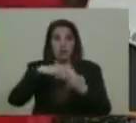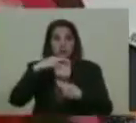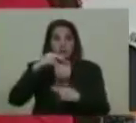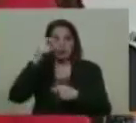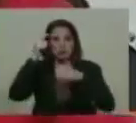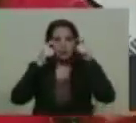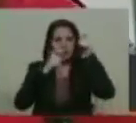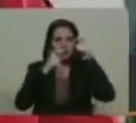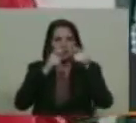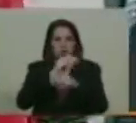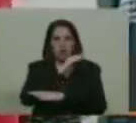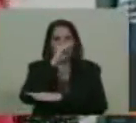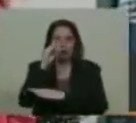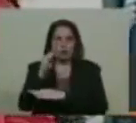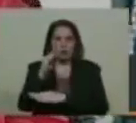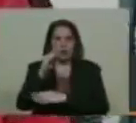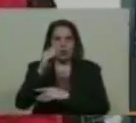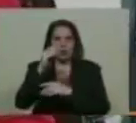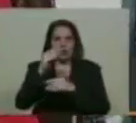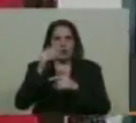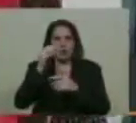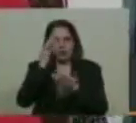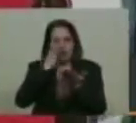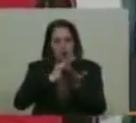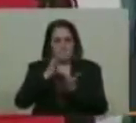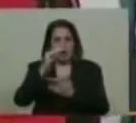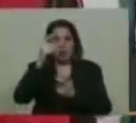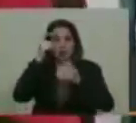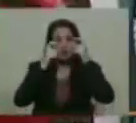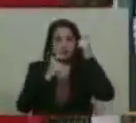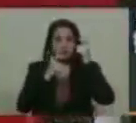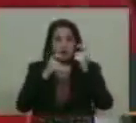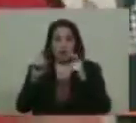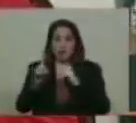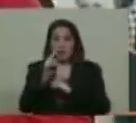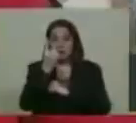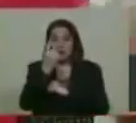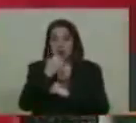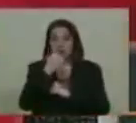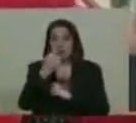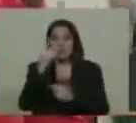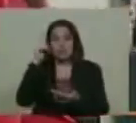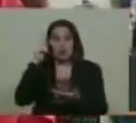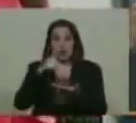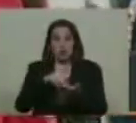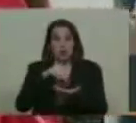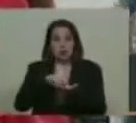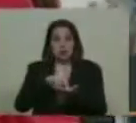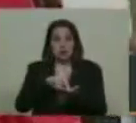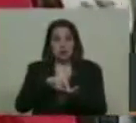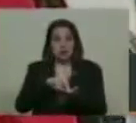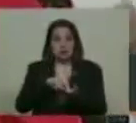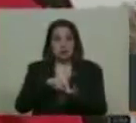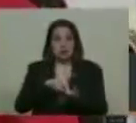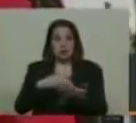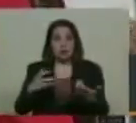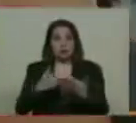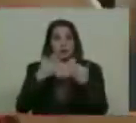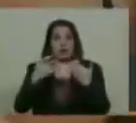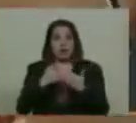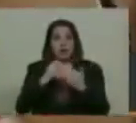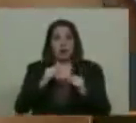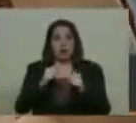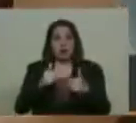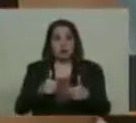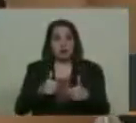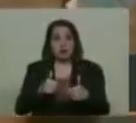las guardianas del legado del comandante Hugo Chávez, somos las primeras en decir presente para esta batalla que se nos avecina, que